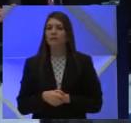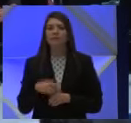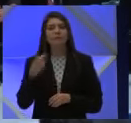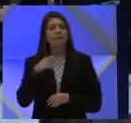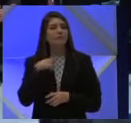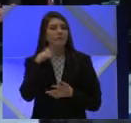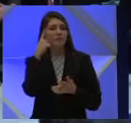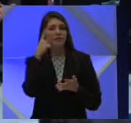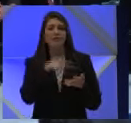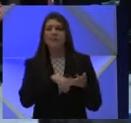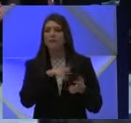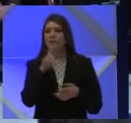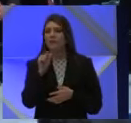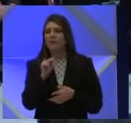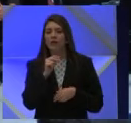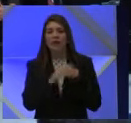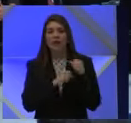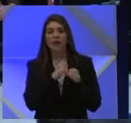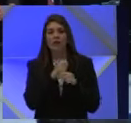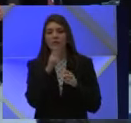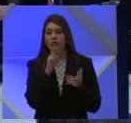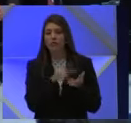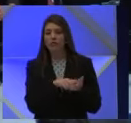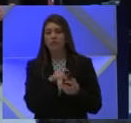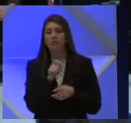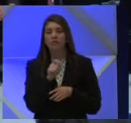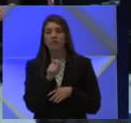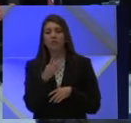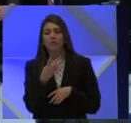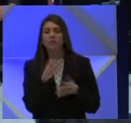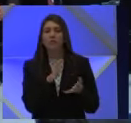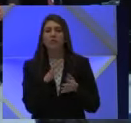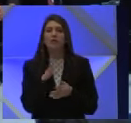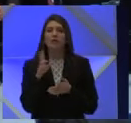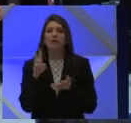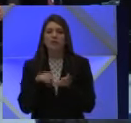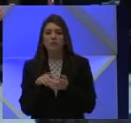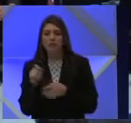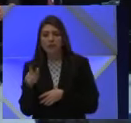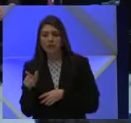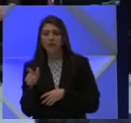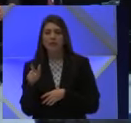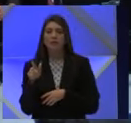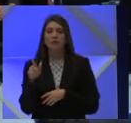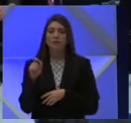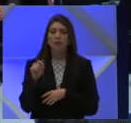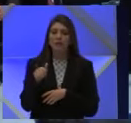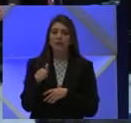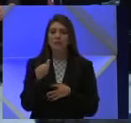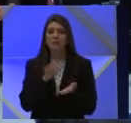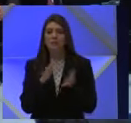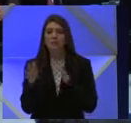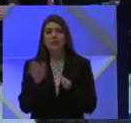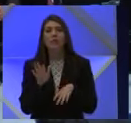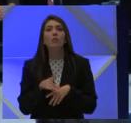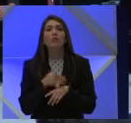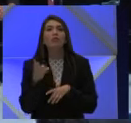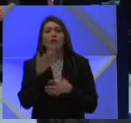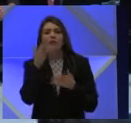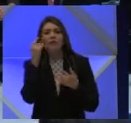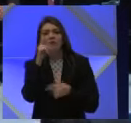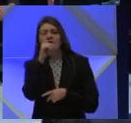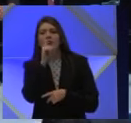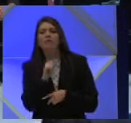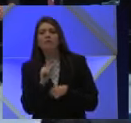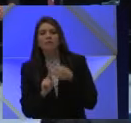2024 posiblemente el 25 26 y 7 porque no sabemos qué contratiempos puede haber en el